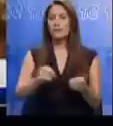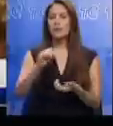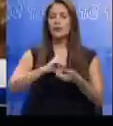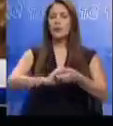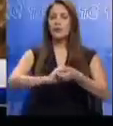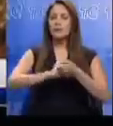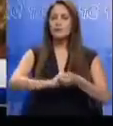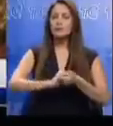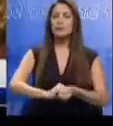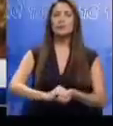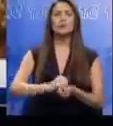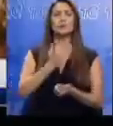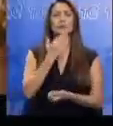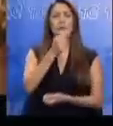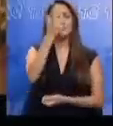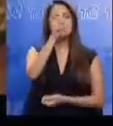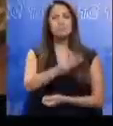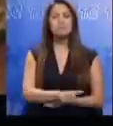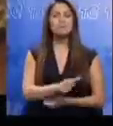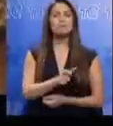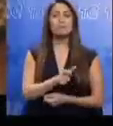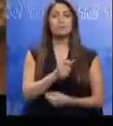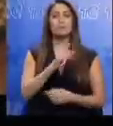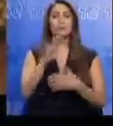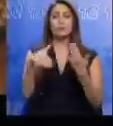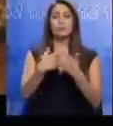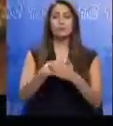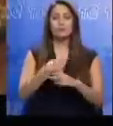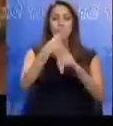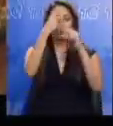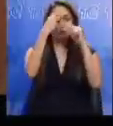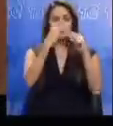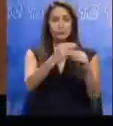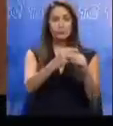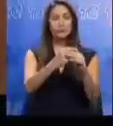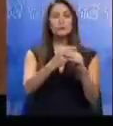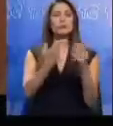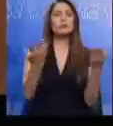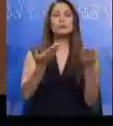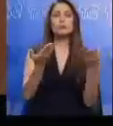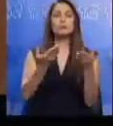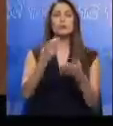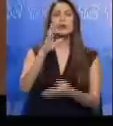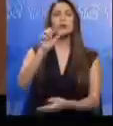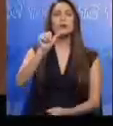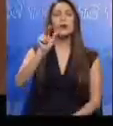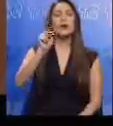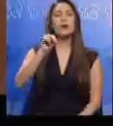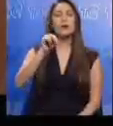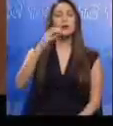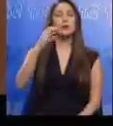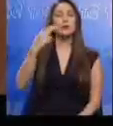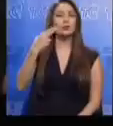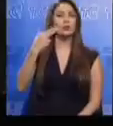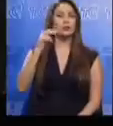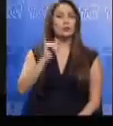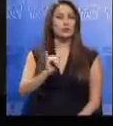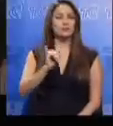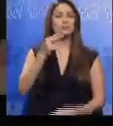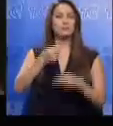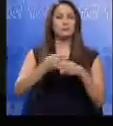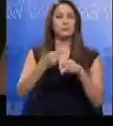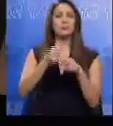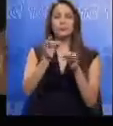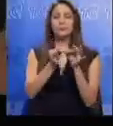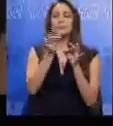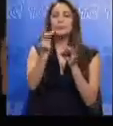todo. Con honores militares. Llegó a la casa barrial de la parroquia Tanicuchí, el féretro del capitán Diego y Casa